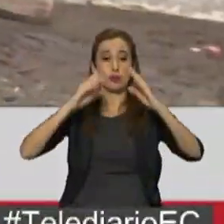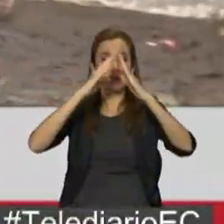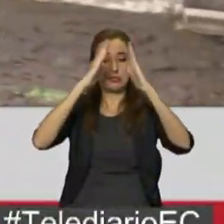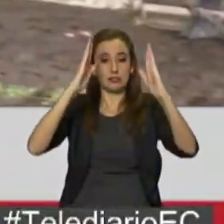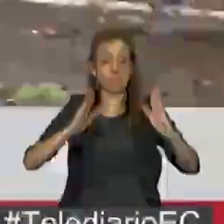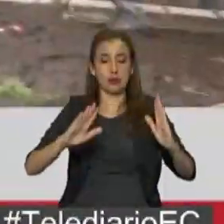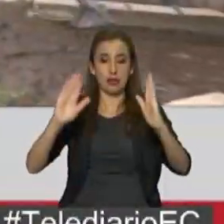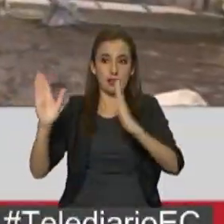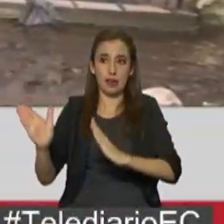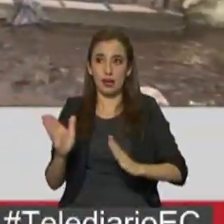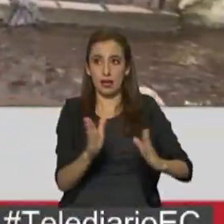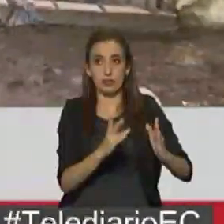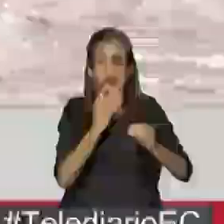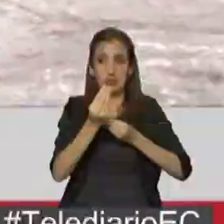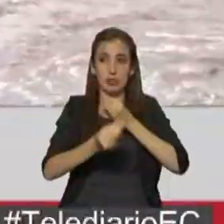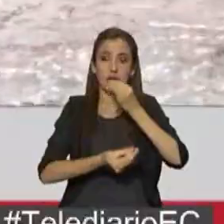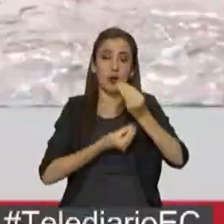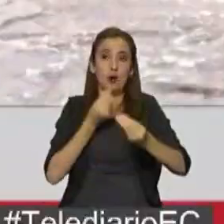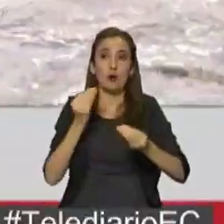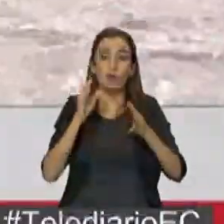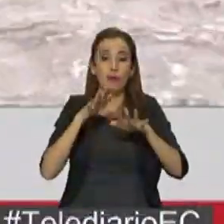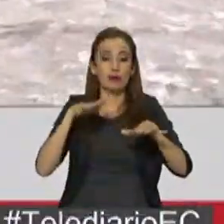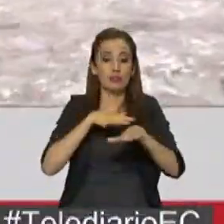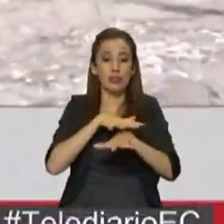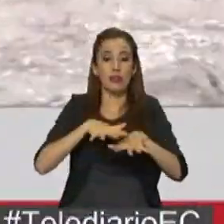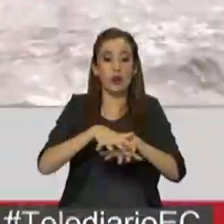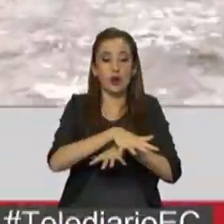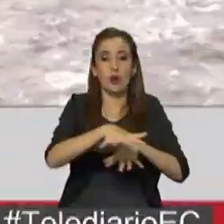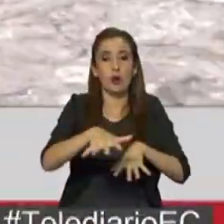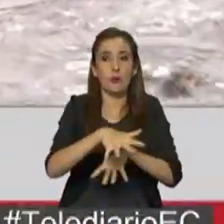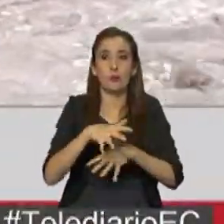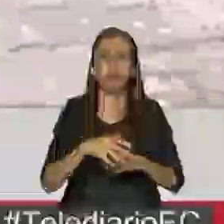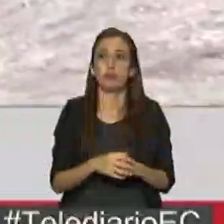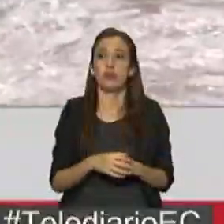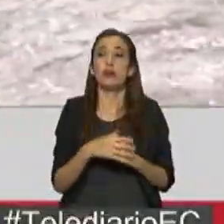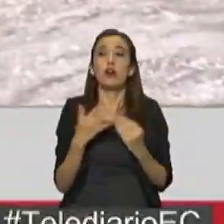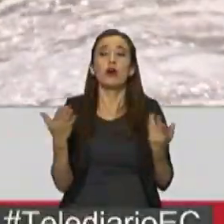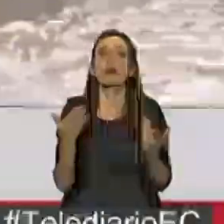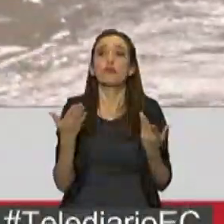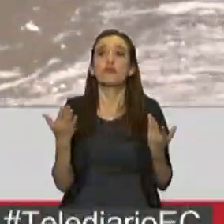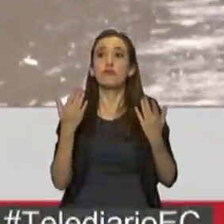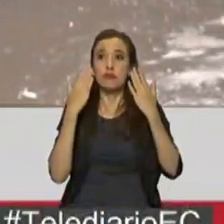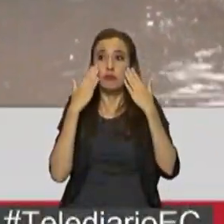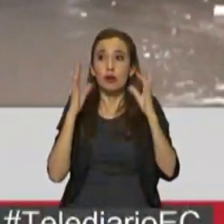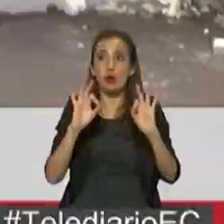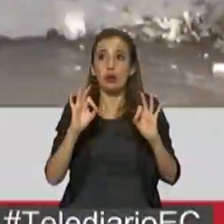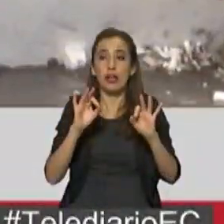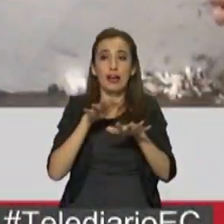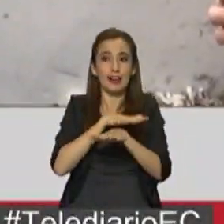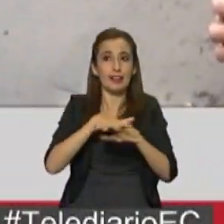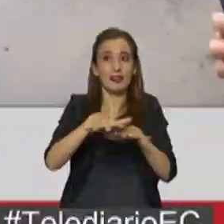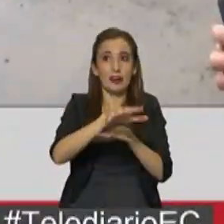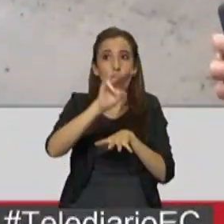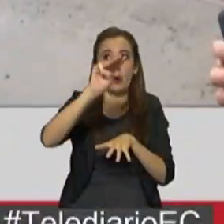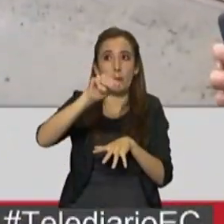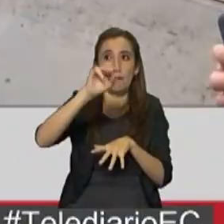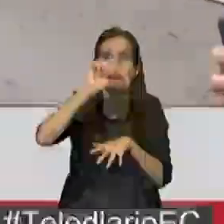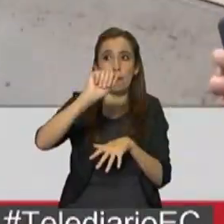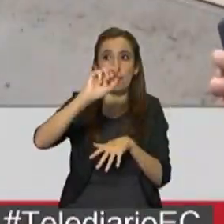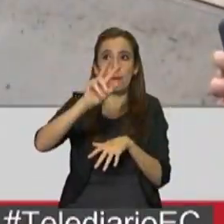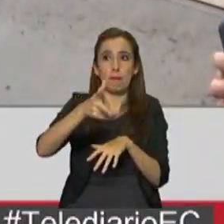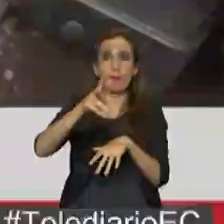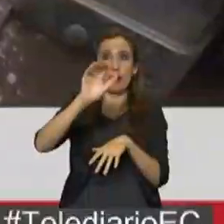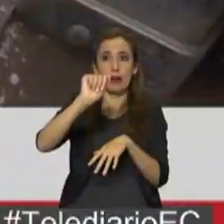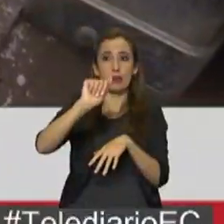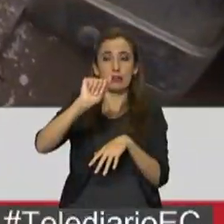por el desbordamiento de uno de los ríos que cruza por este sector debido precisamente a las fuertes lluvias que cayeron la